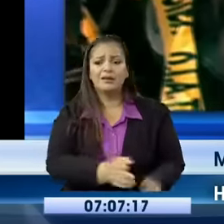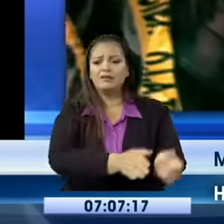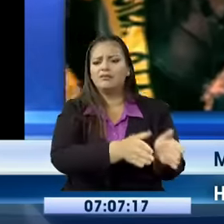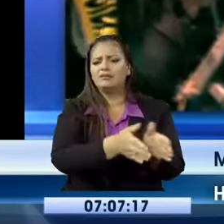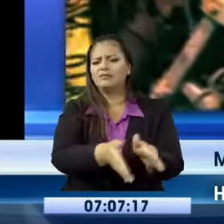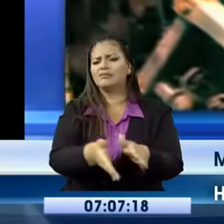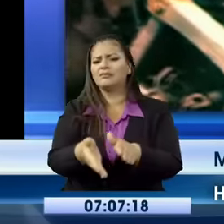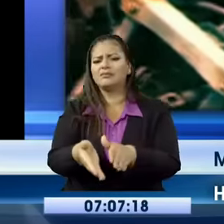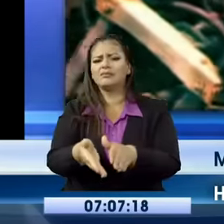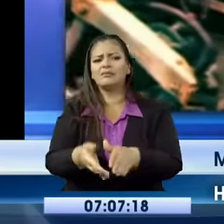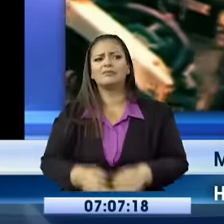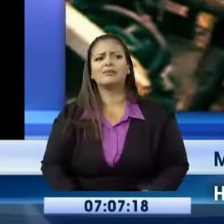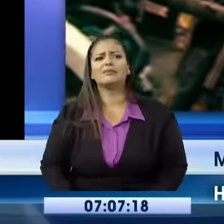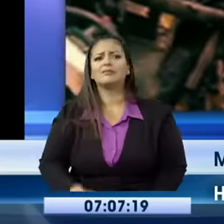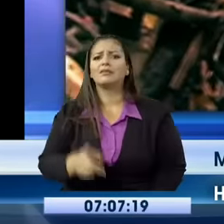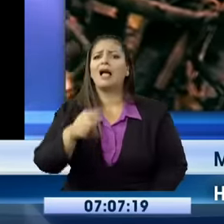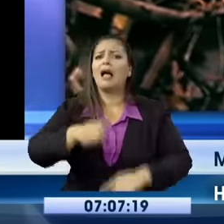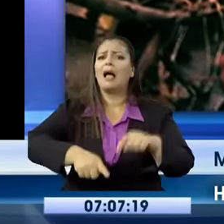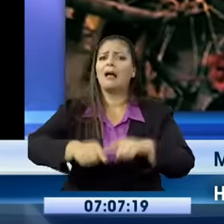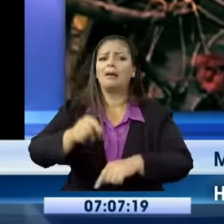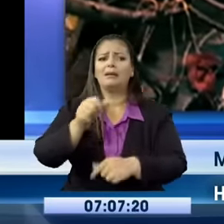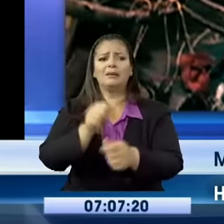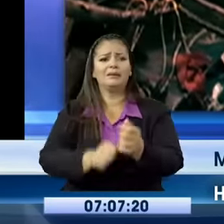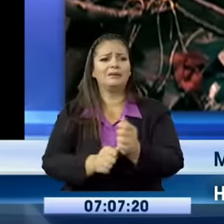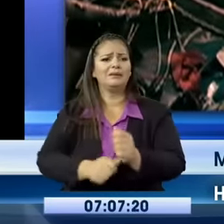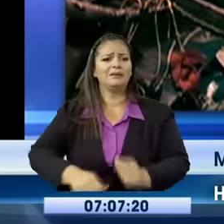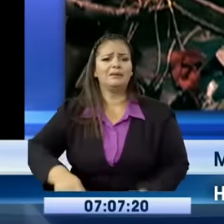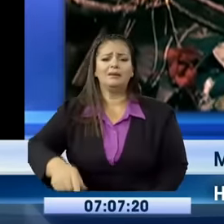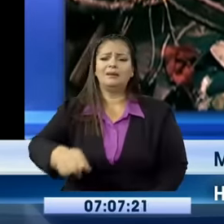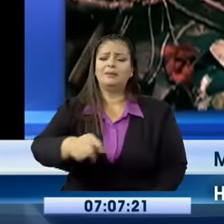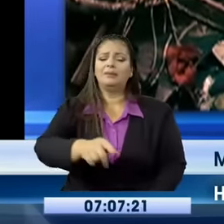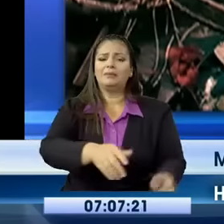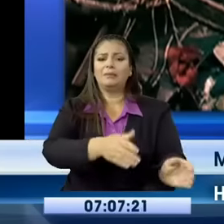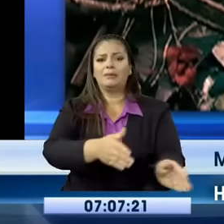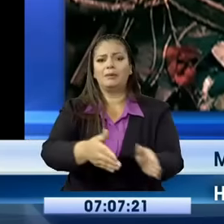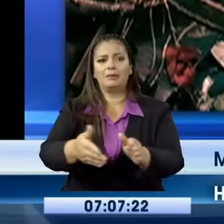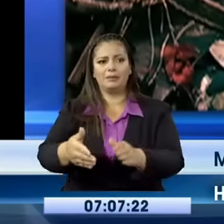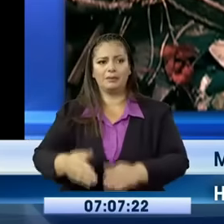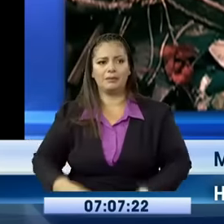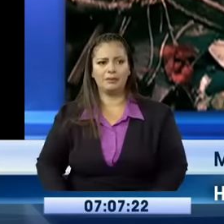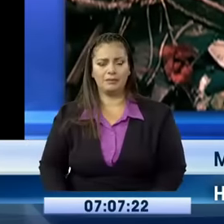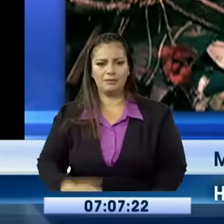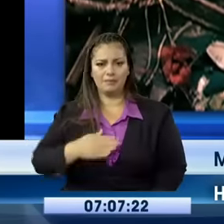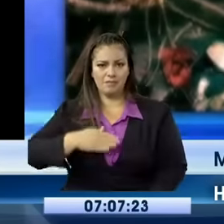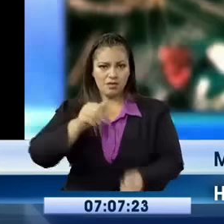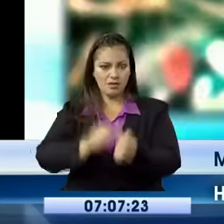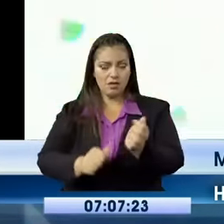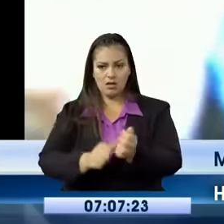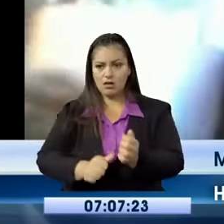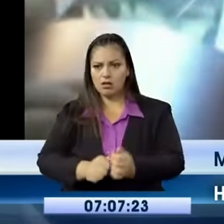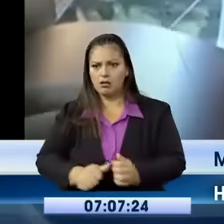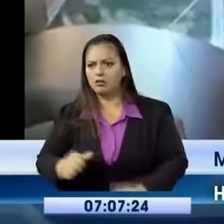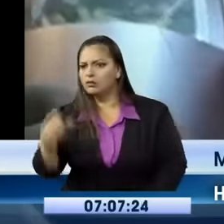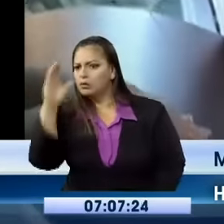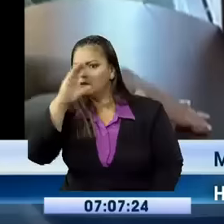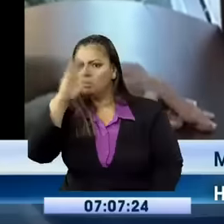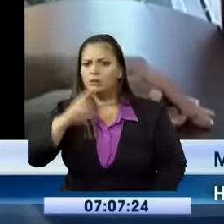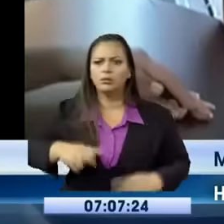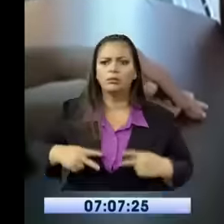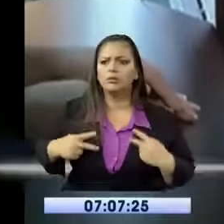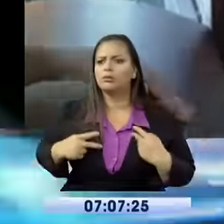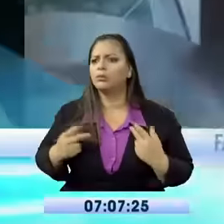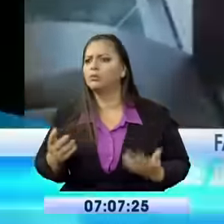más que nada el el yo estar buscando mi hermano vivo y a la final encontrarlo muerto Don Raimundo